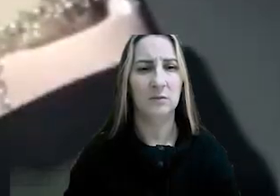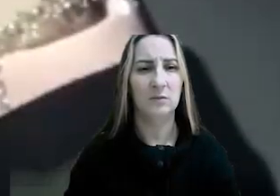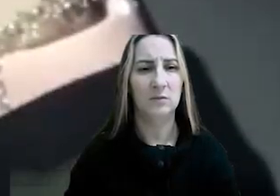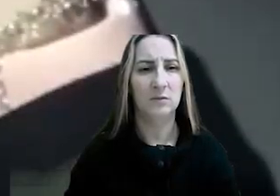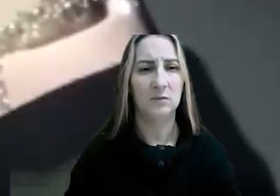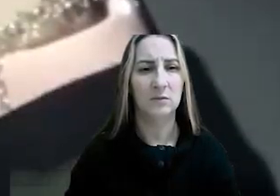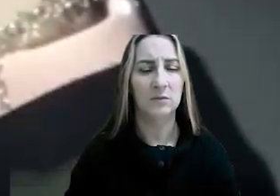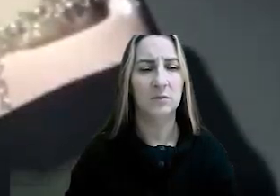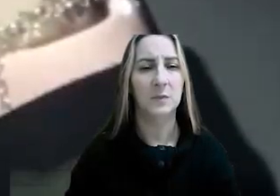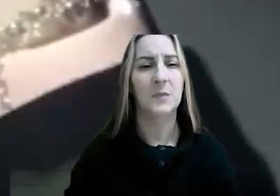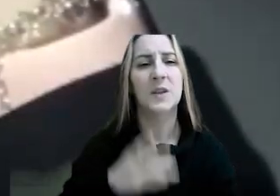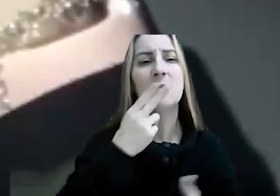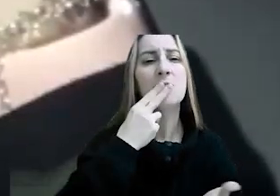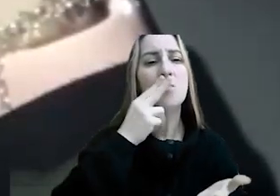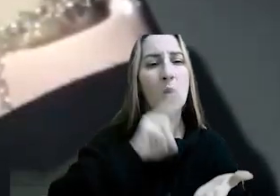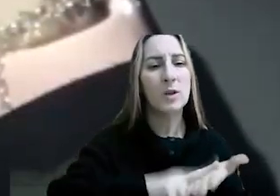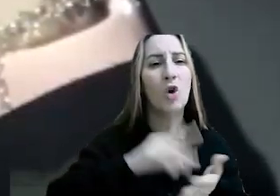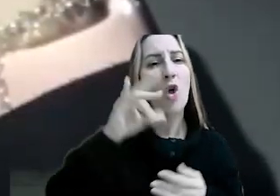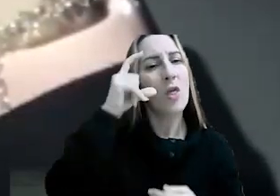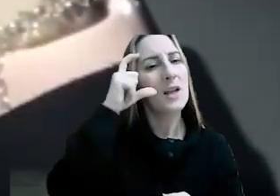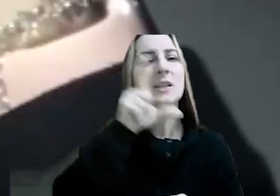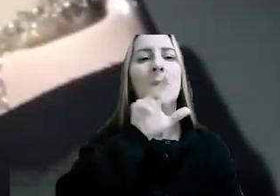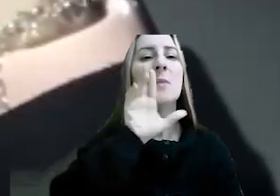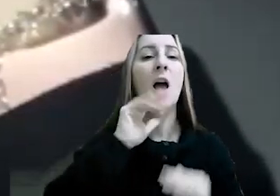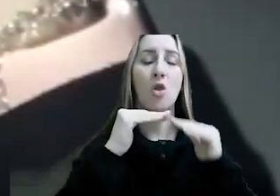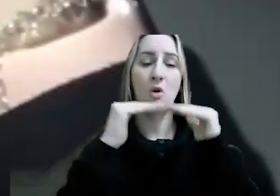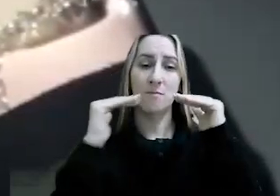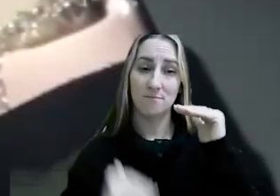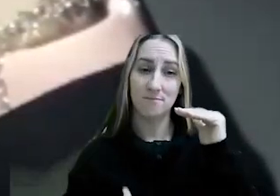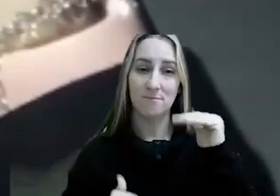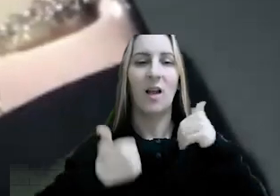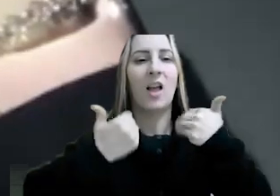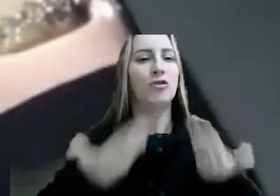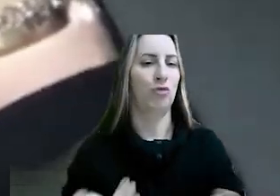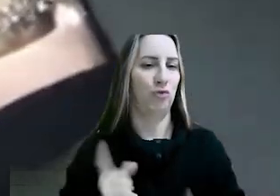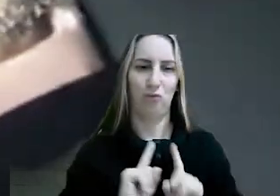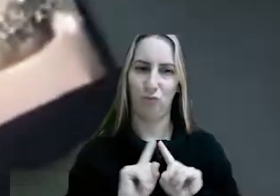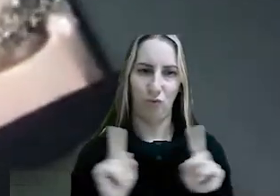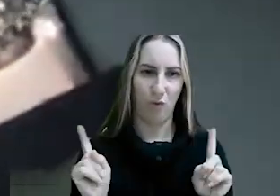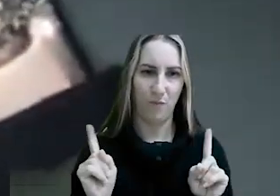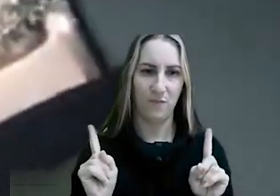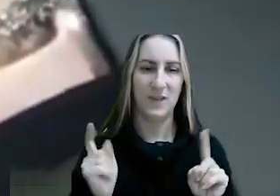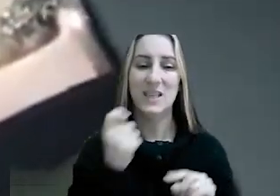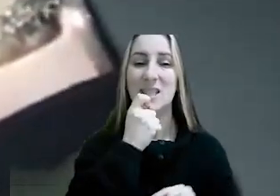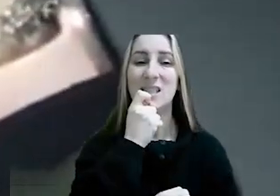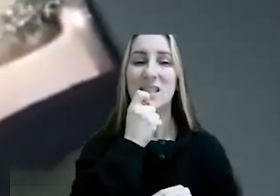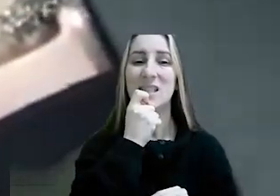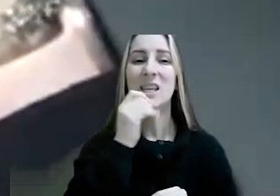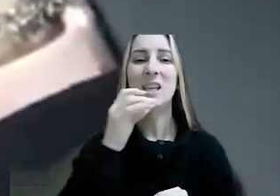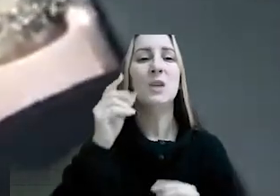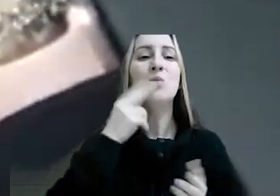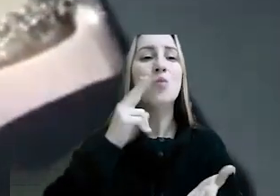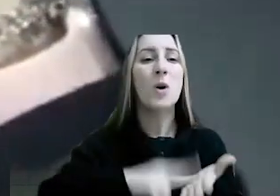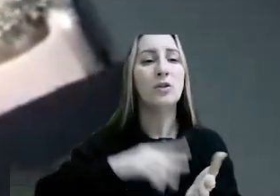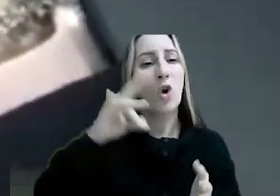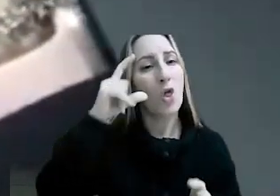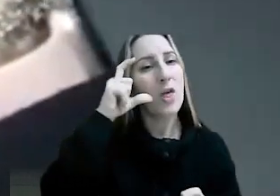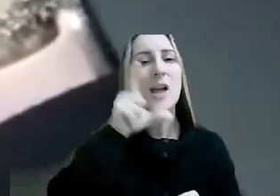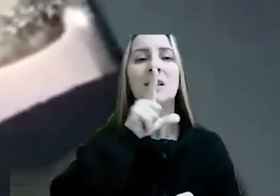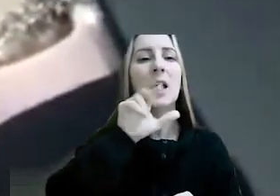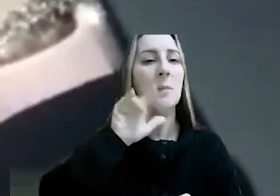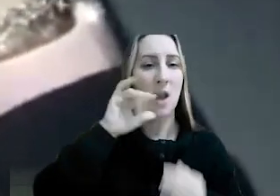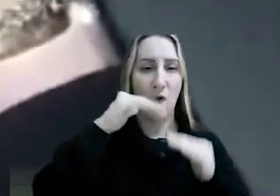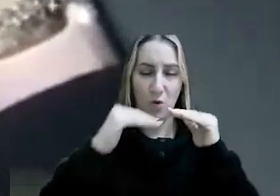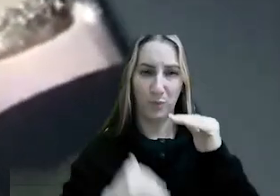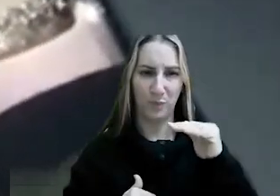¿Disminuye el impuesto determinado? Entonces no. Si disminuye el impuesto determinado, el impuesto, de todo lo que es,